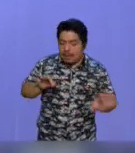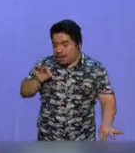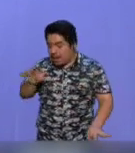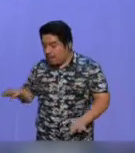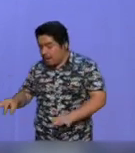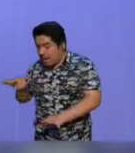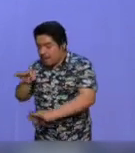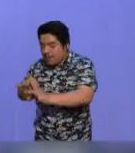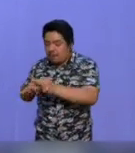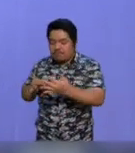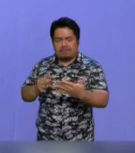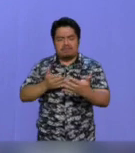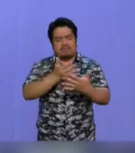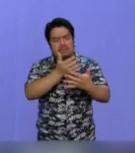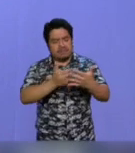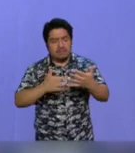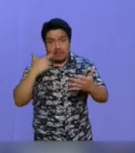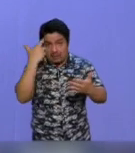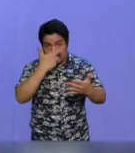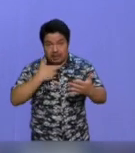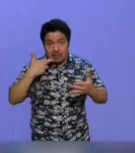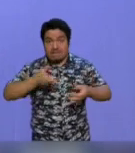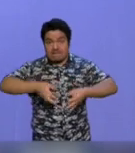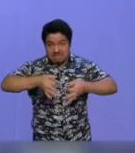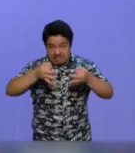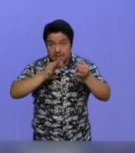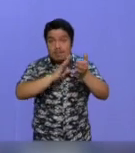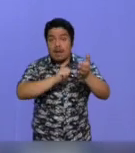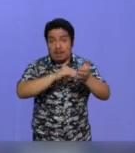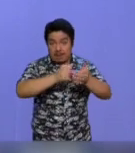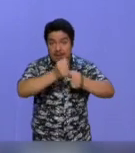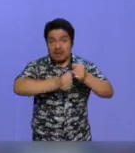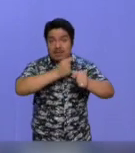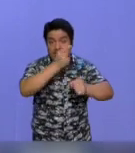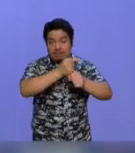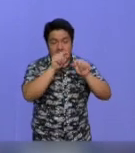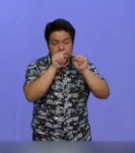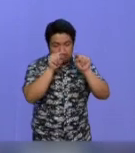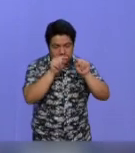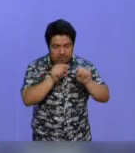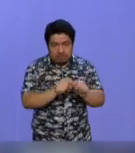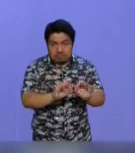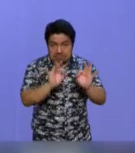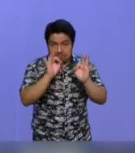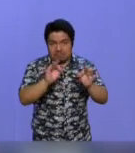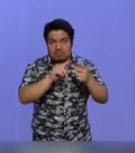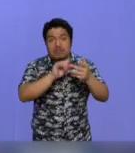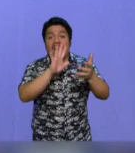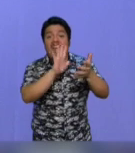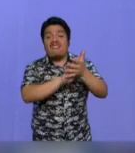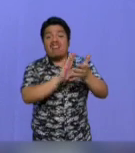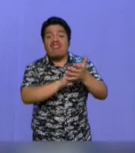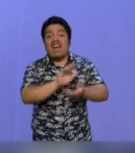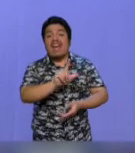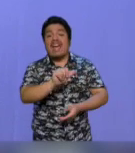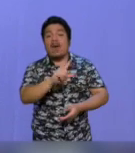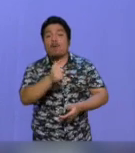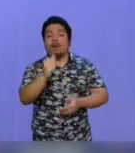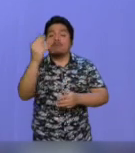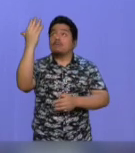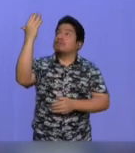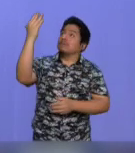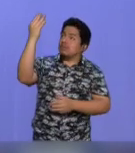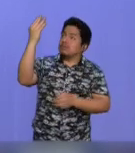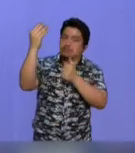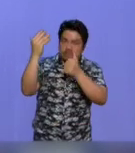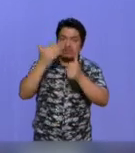casilla muestra para revisar que sí está elaborada en papel seguridad, con fibras ópticas visibles, que tienen marca de agua visible a contraluz,